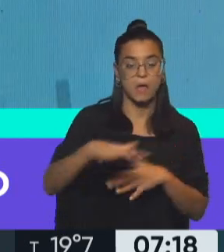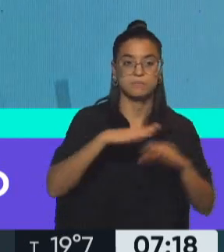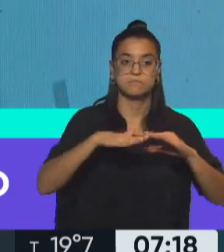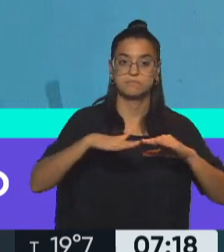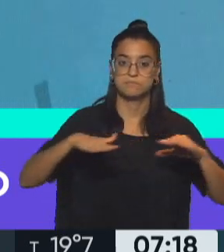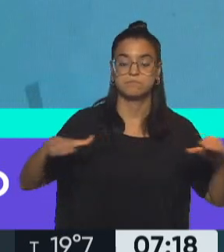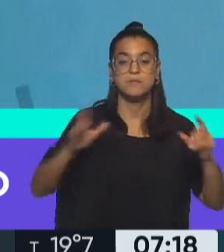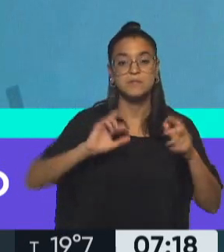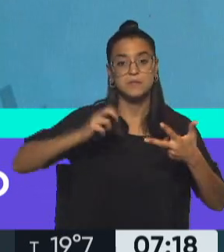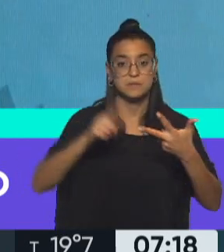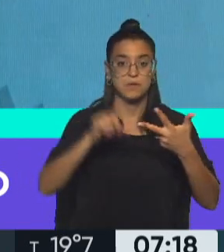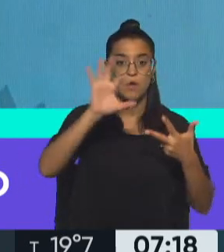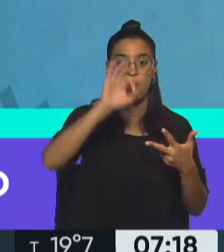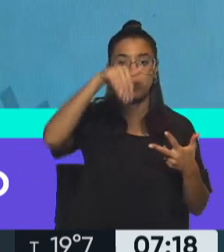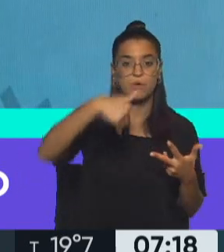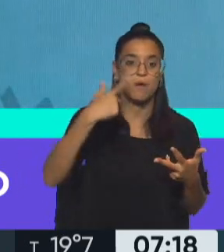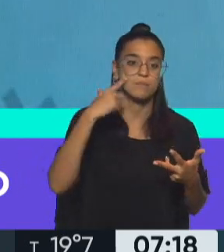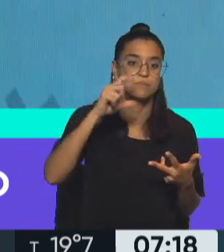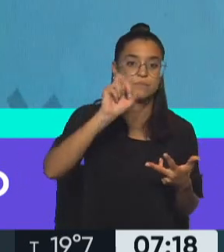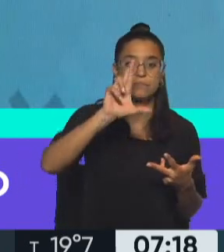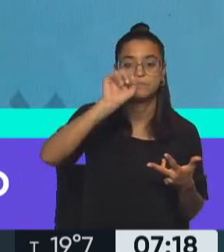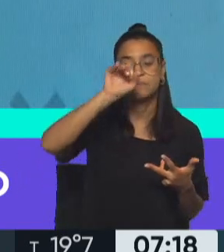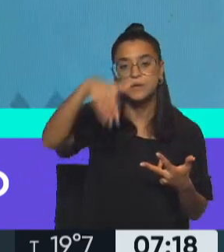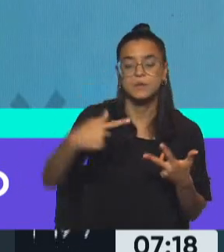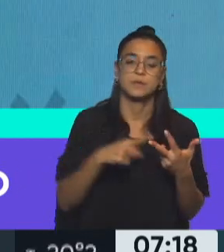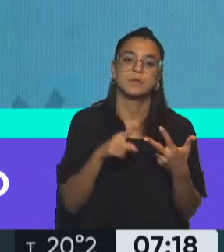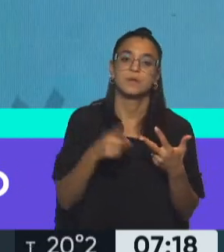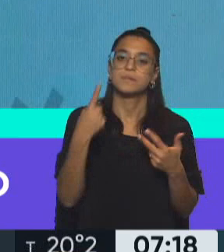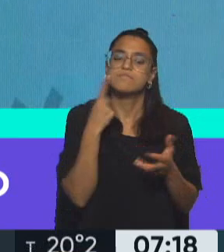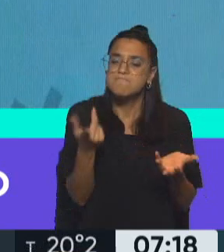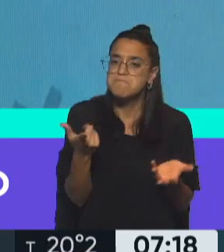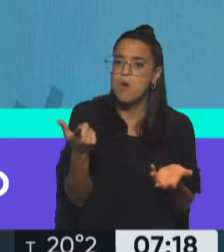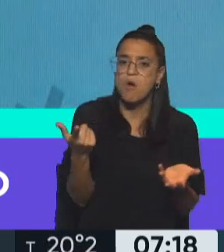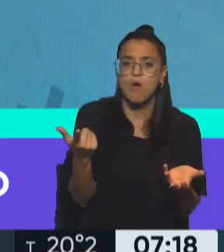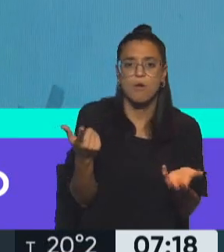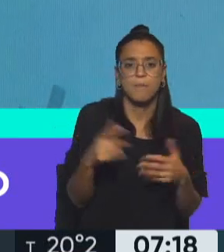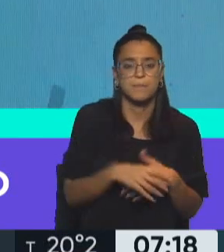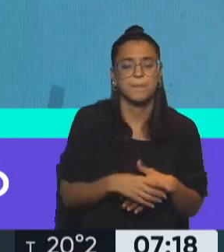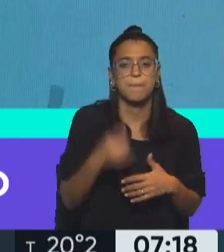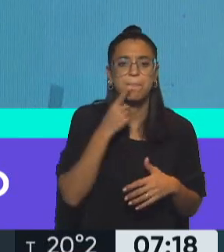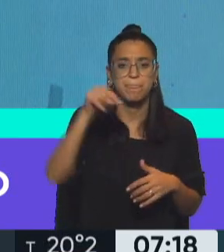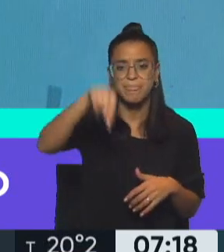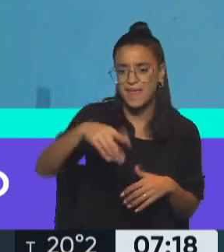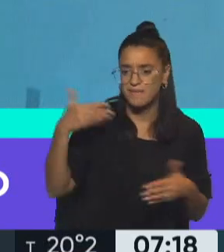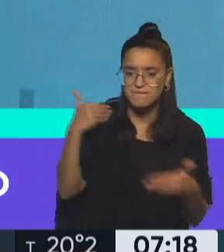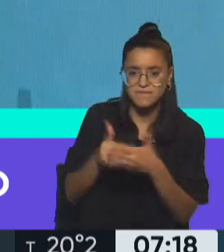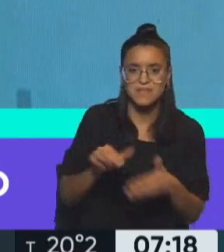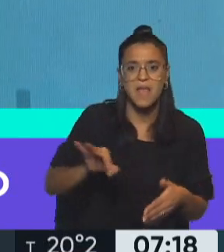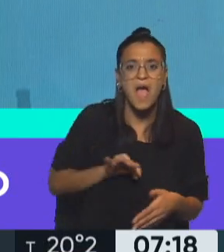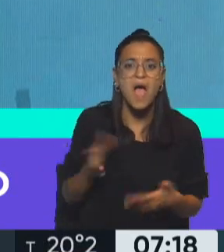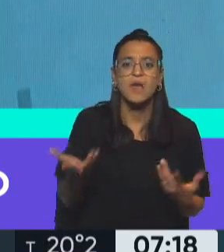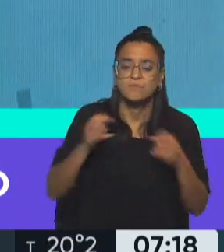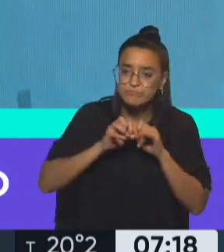porque apareció Omicron en el panorama impensado de este fin de año en todo el